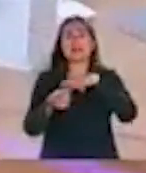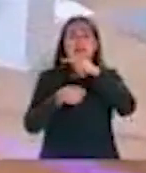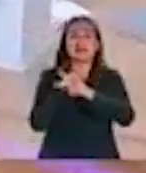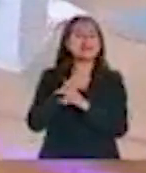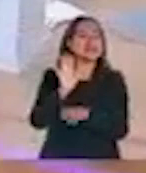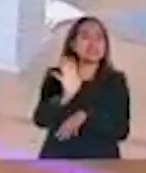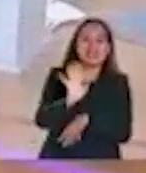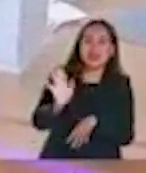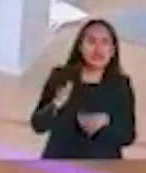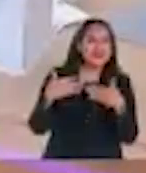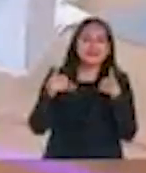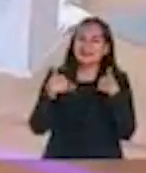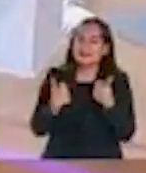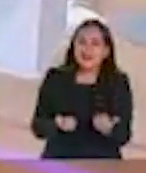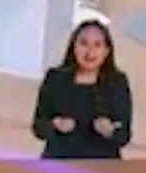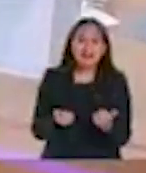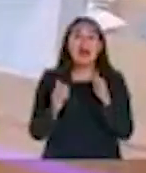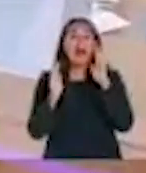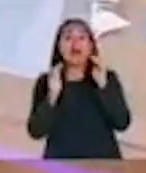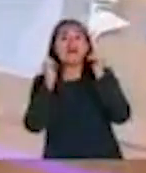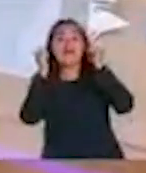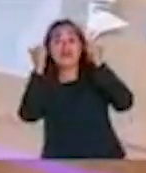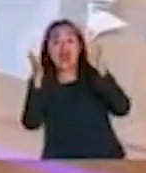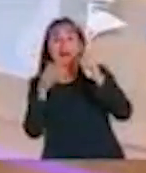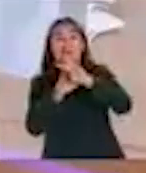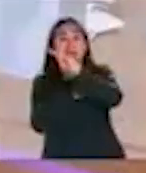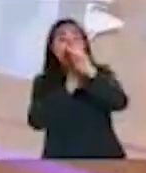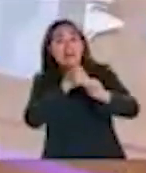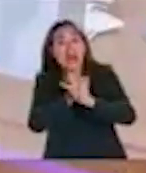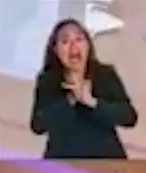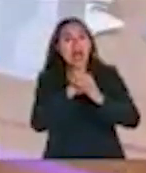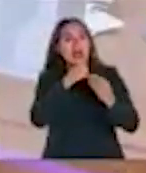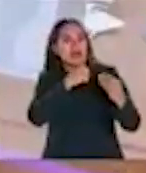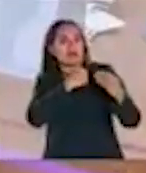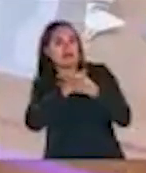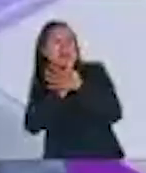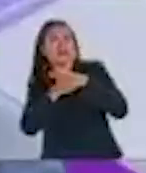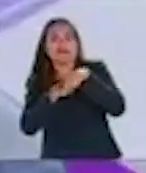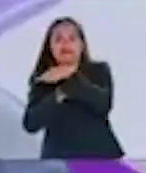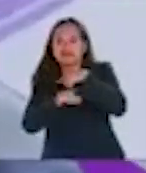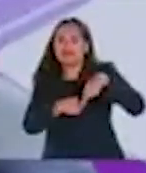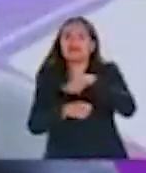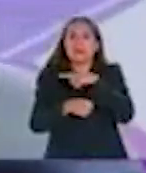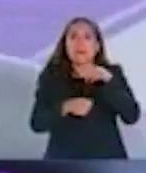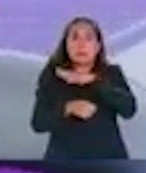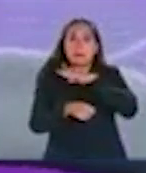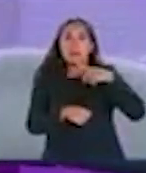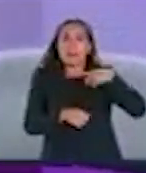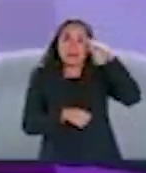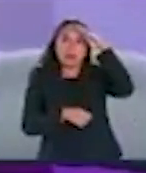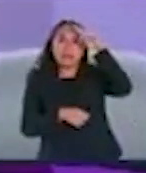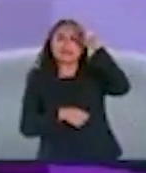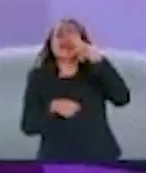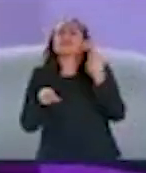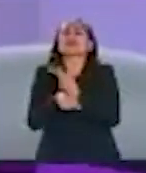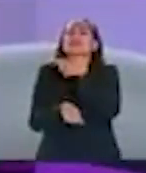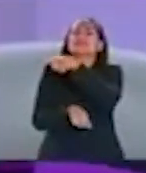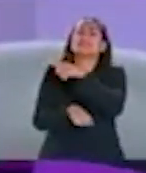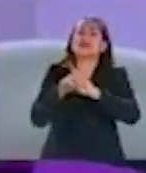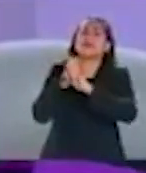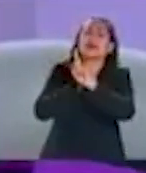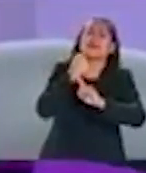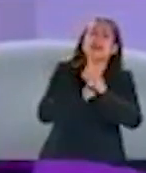que pasa fuera de mexico si impacta en nuestro país cuando ocurrió por ejemplo la crisis económica iniciada en